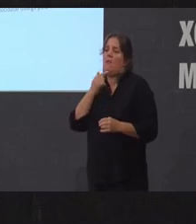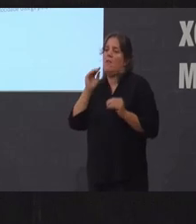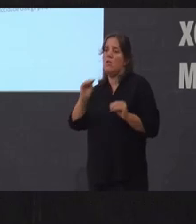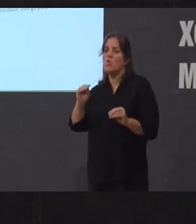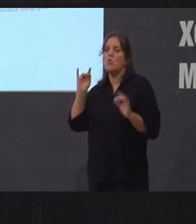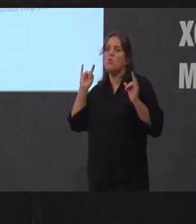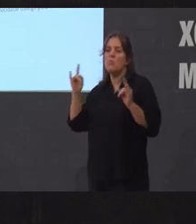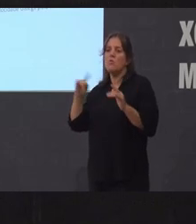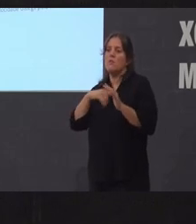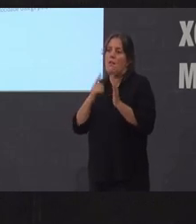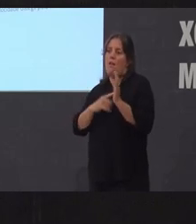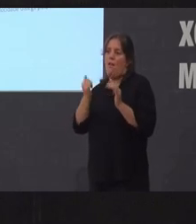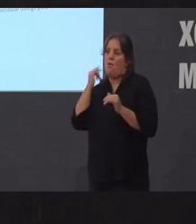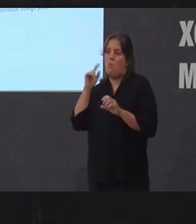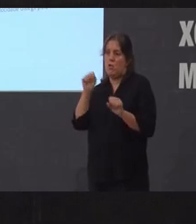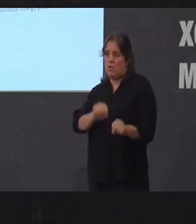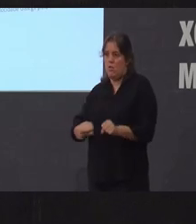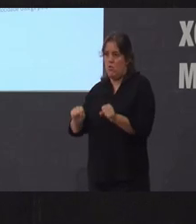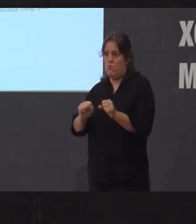espazos.